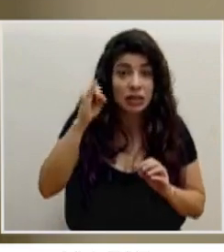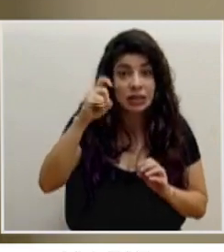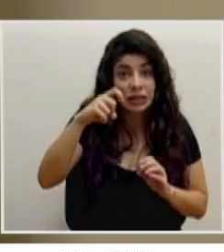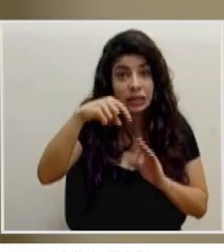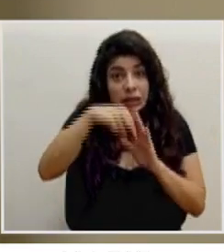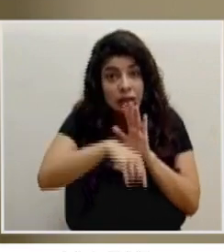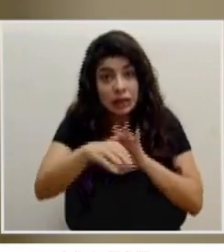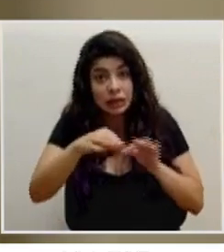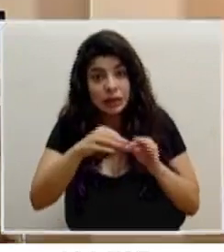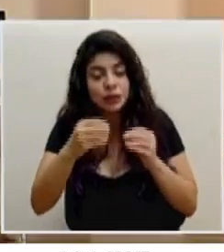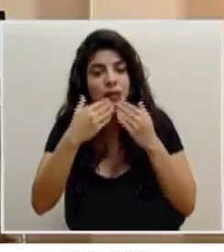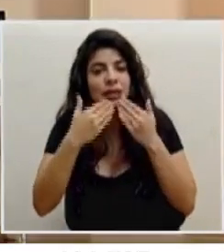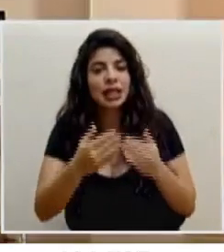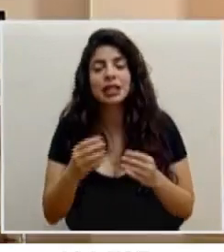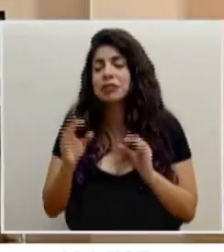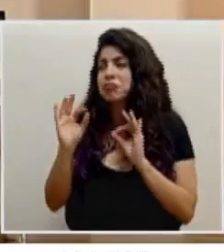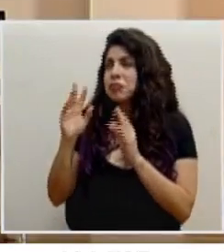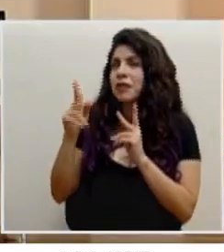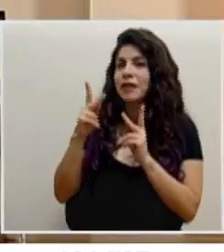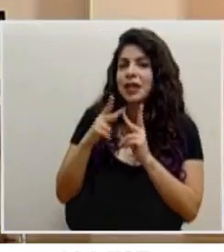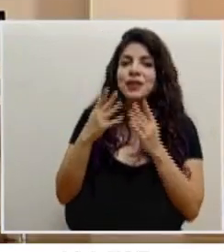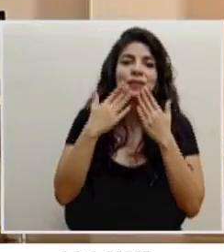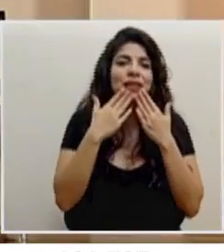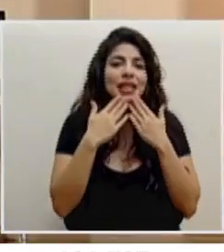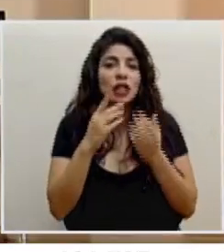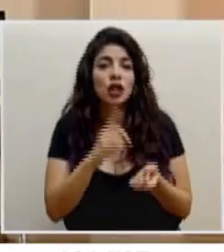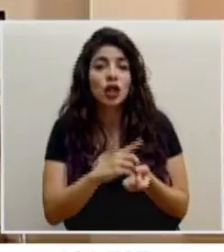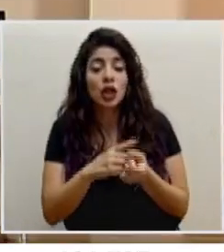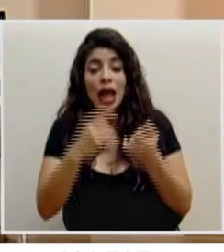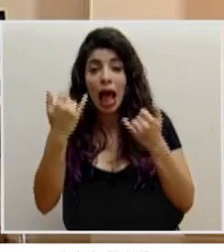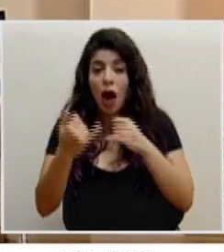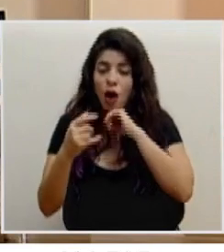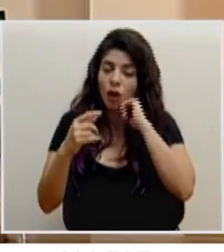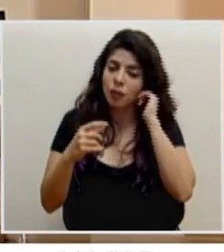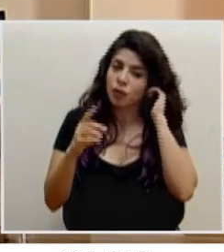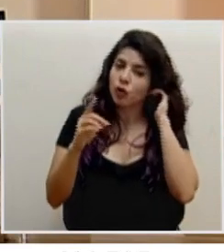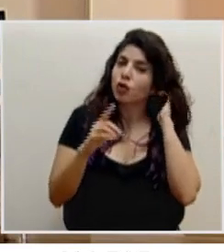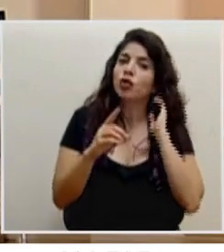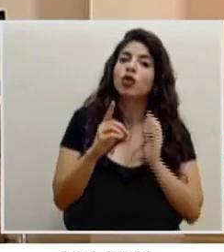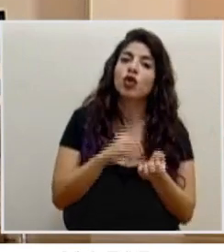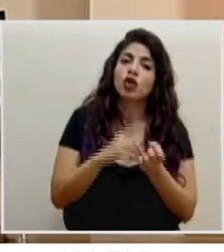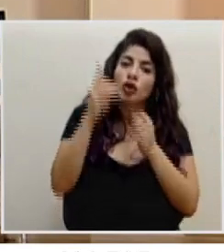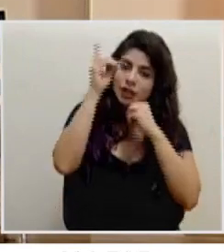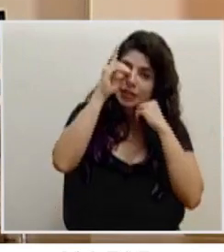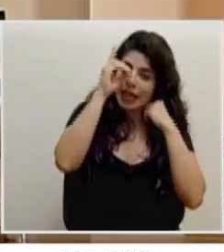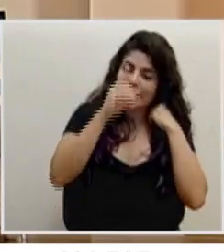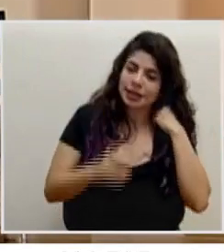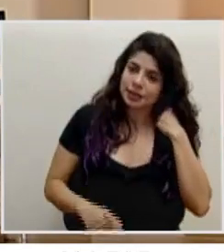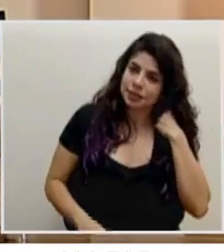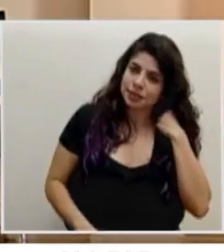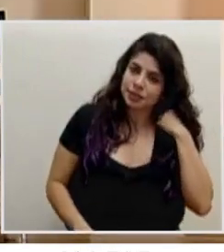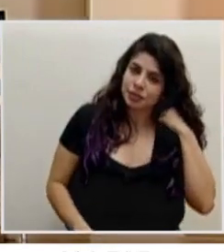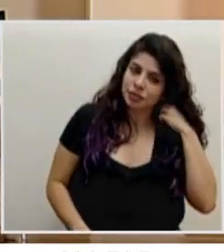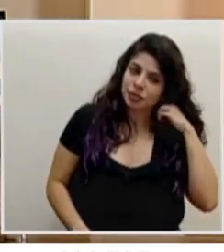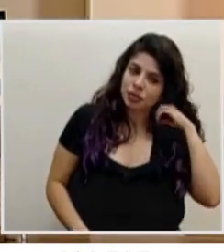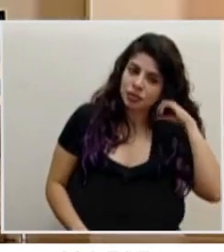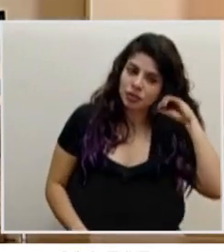Perfecto. Muchas gracias. Gracias. Muchas gracias, doctora. Escuchamos al doctor Salas.